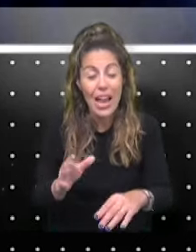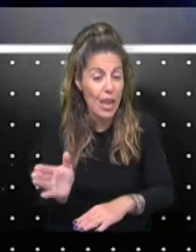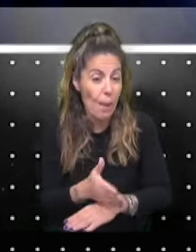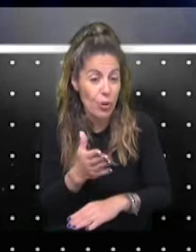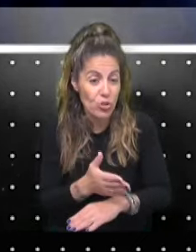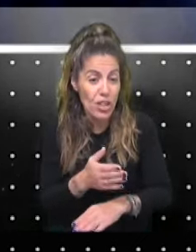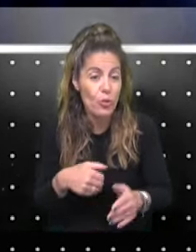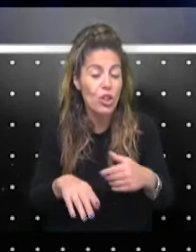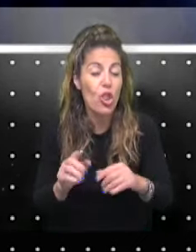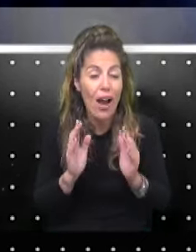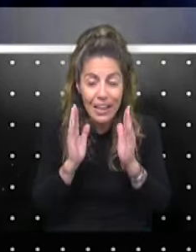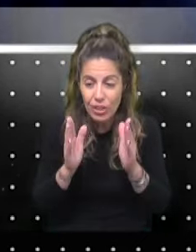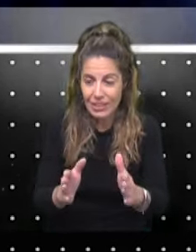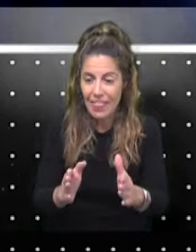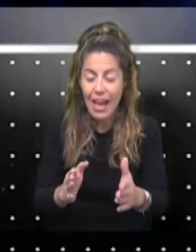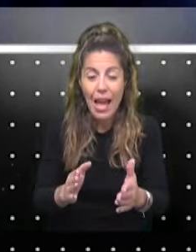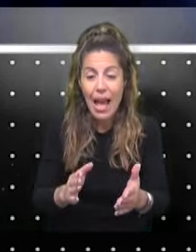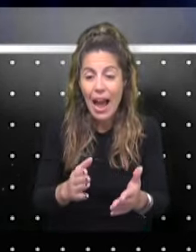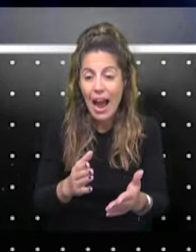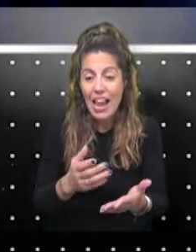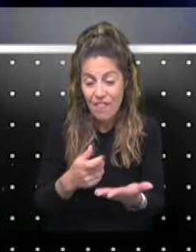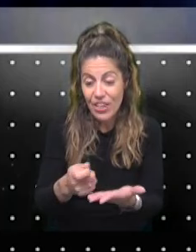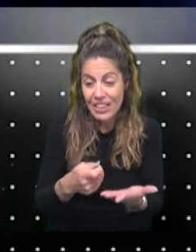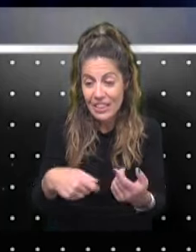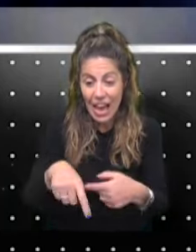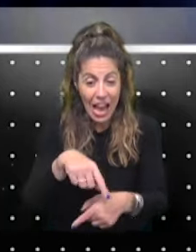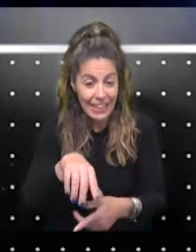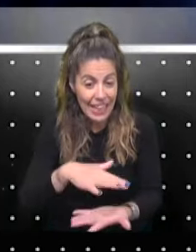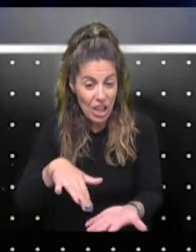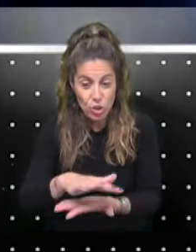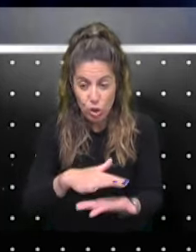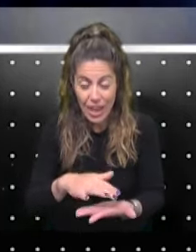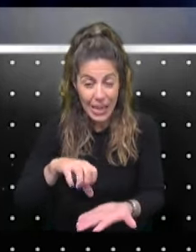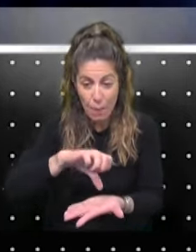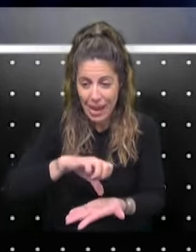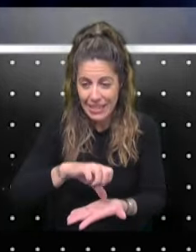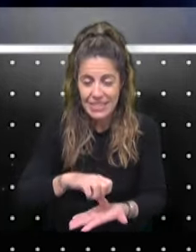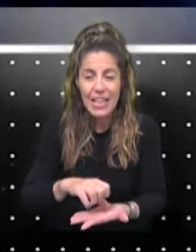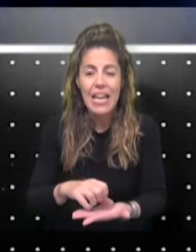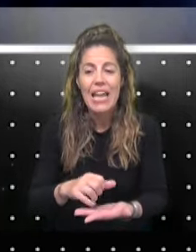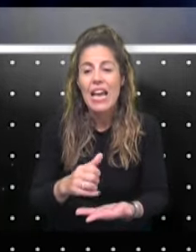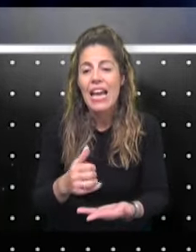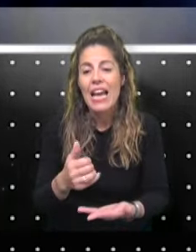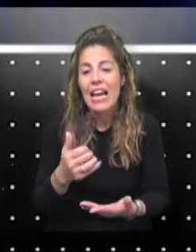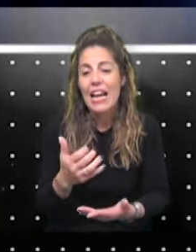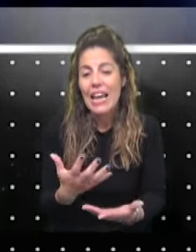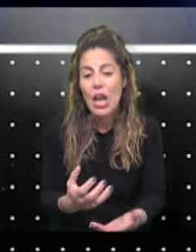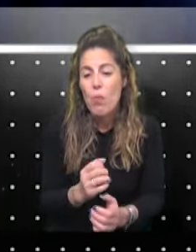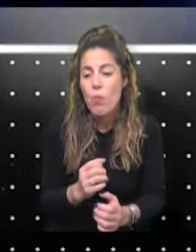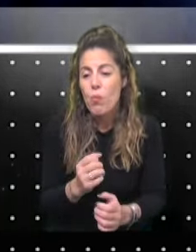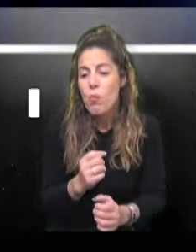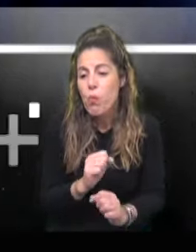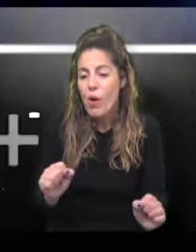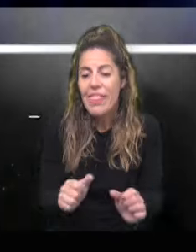todo aquellas que están orientadas al mercado local Qué medidas paliativas podrían tomar los agricultores la gente que está vinculada al